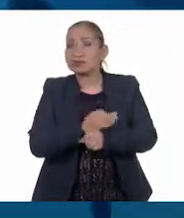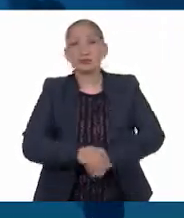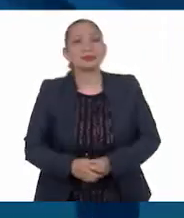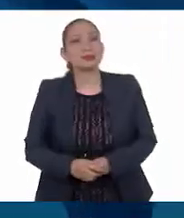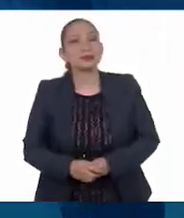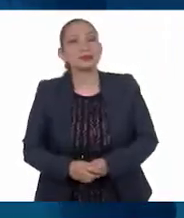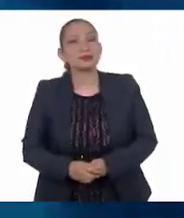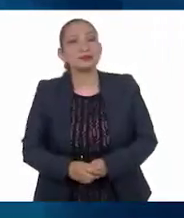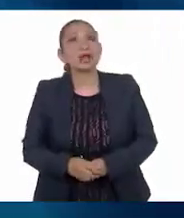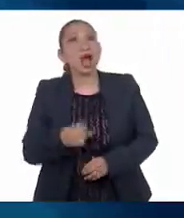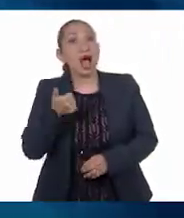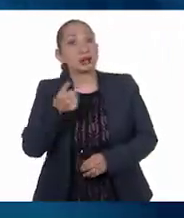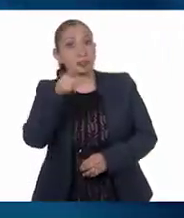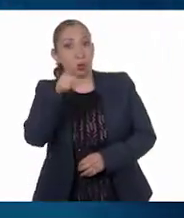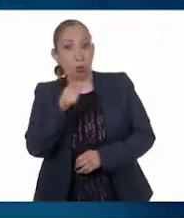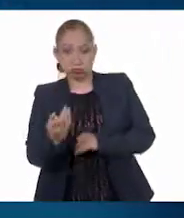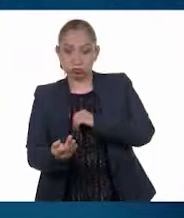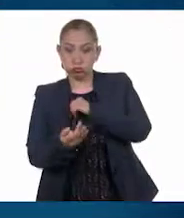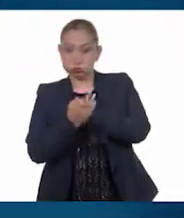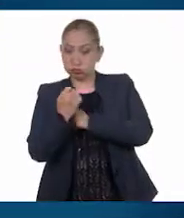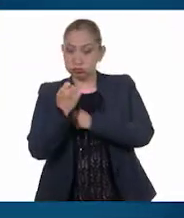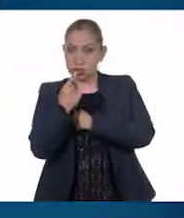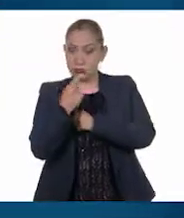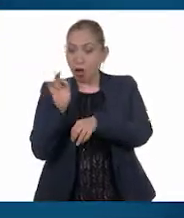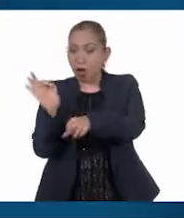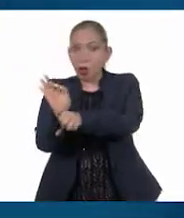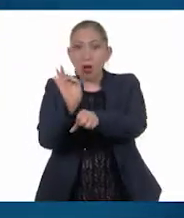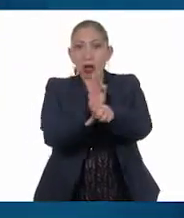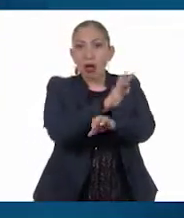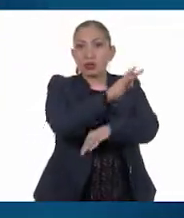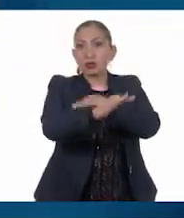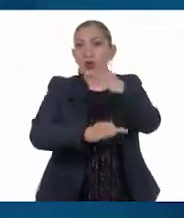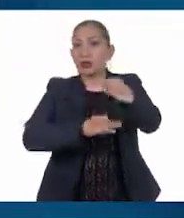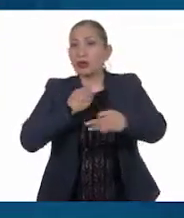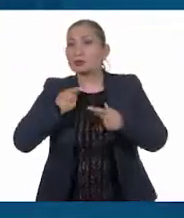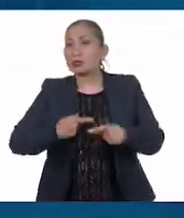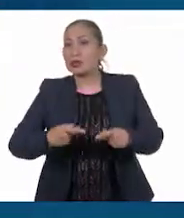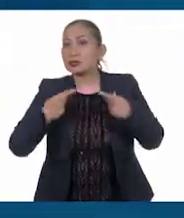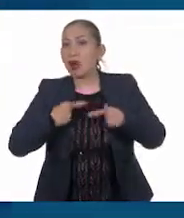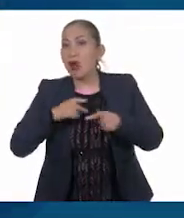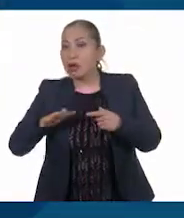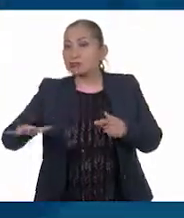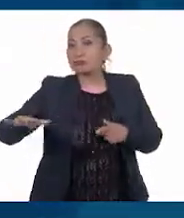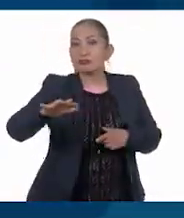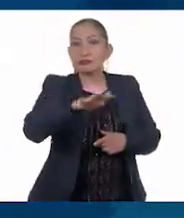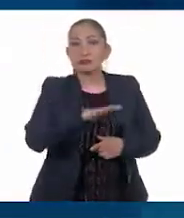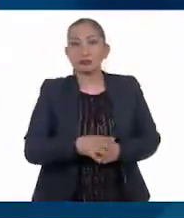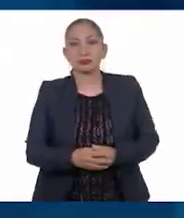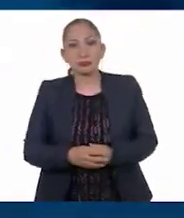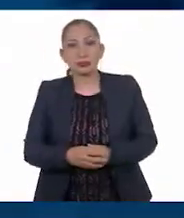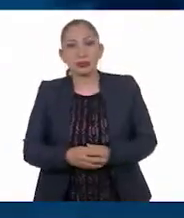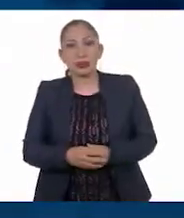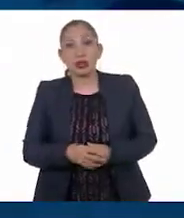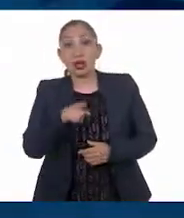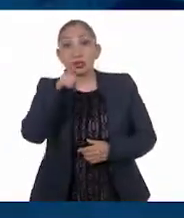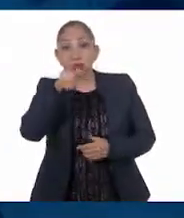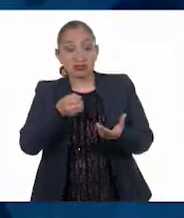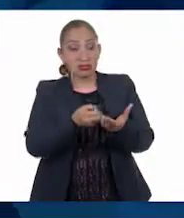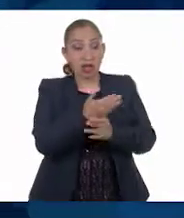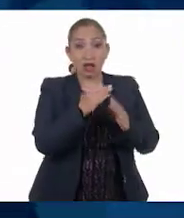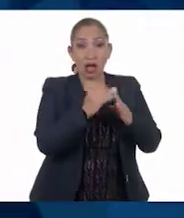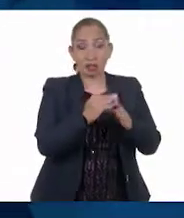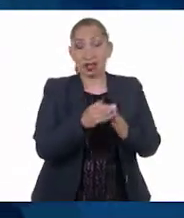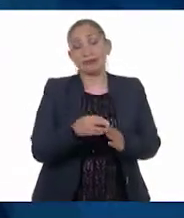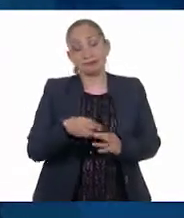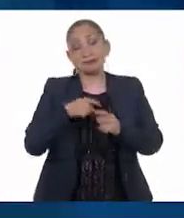segundos. Así te proteges tú y proteges a todas las personas que te rodean. Si sales de casa,